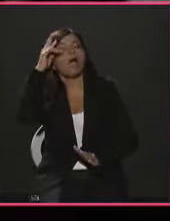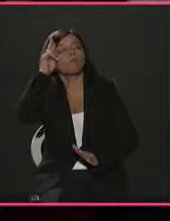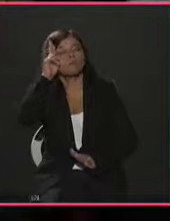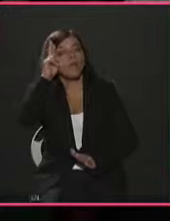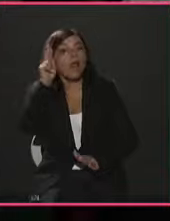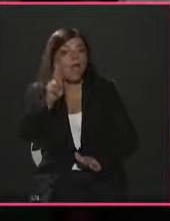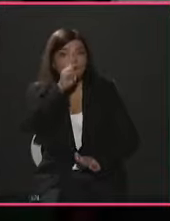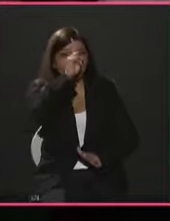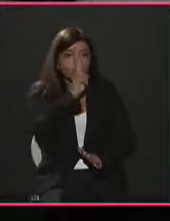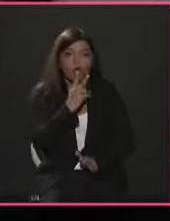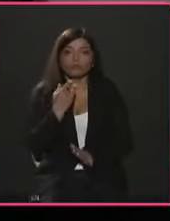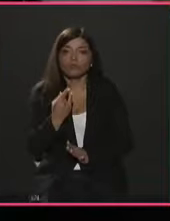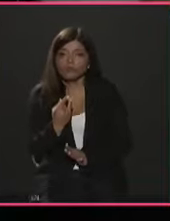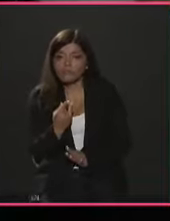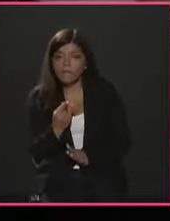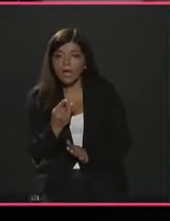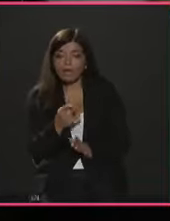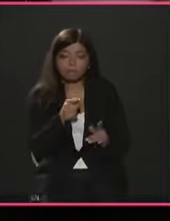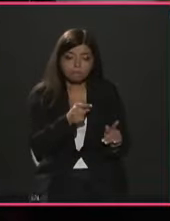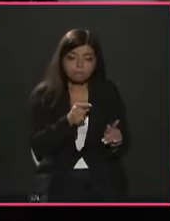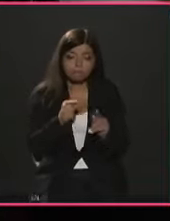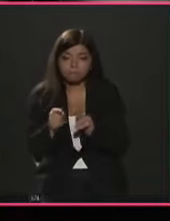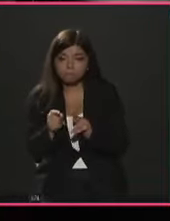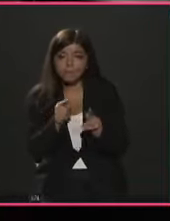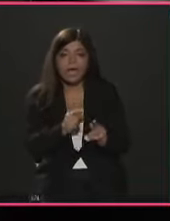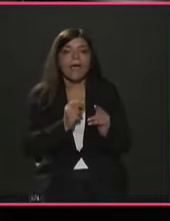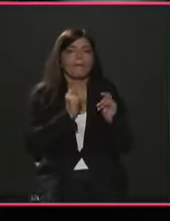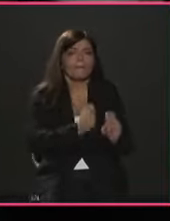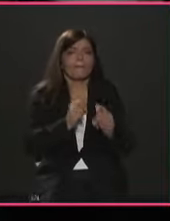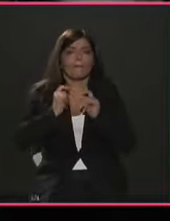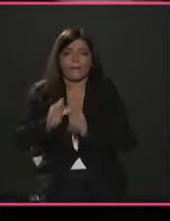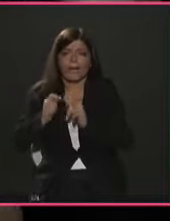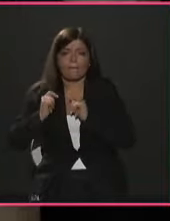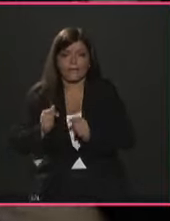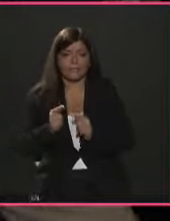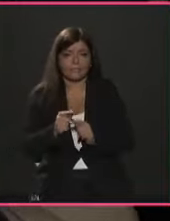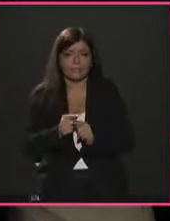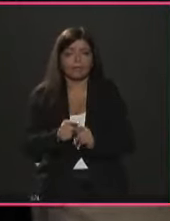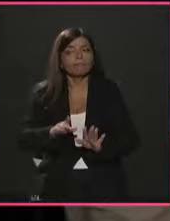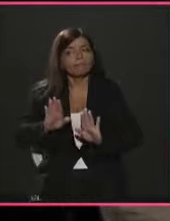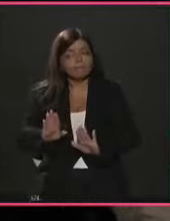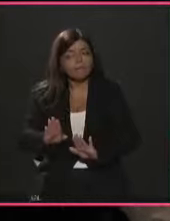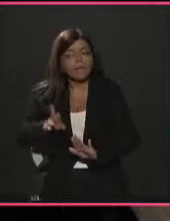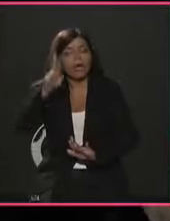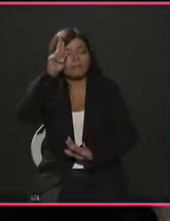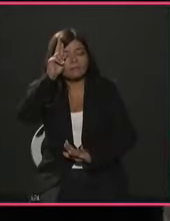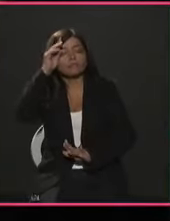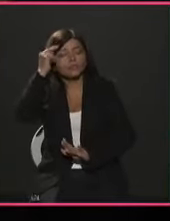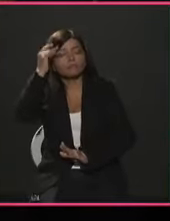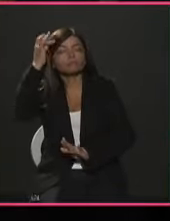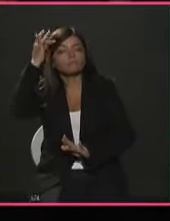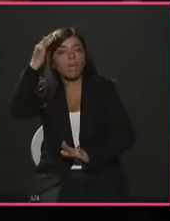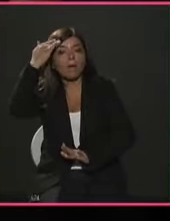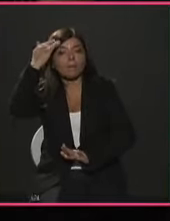universidades que tienen tiempo que tienen competencias que tienen capacidades que tienen capacidad de silencio yo creo que más que nunca vamos a necesar pensamiento